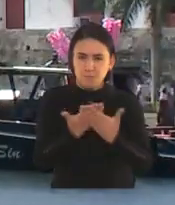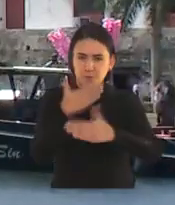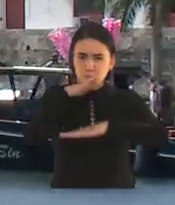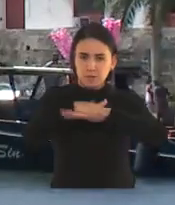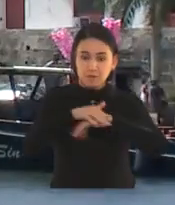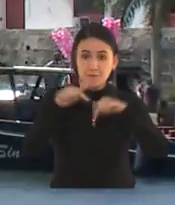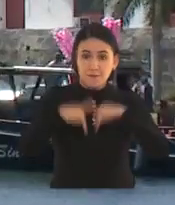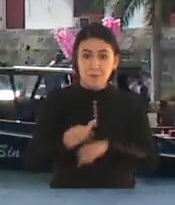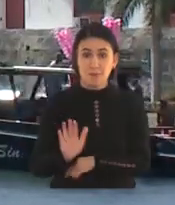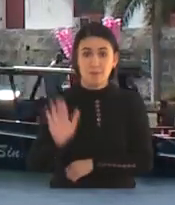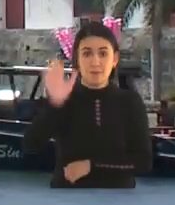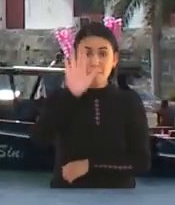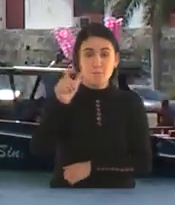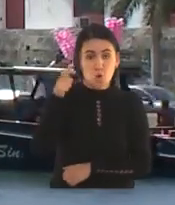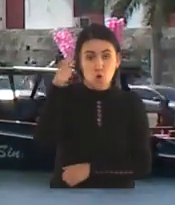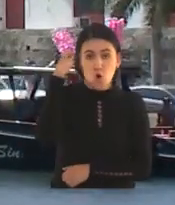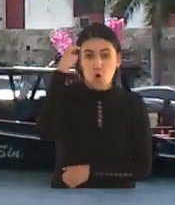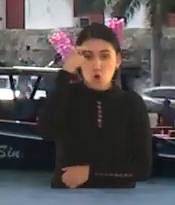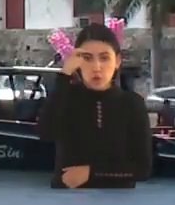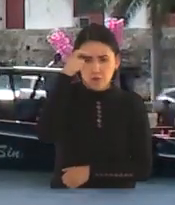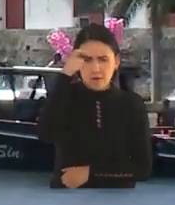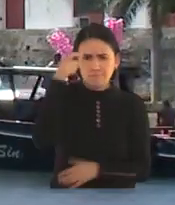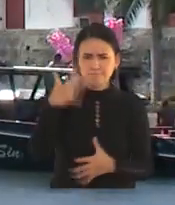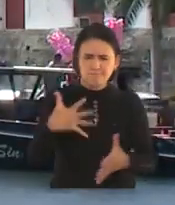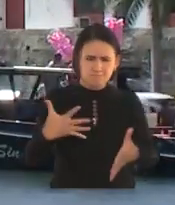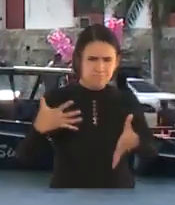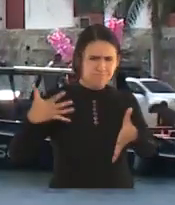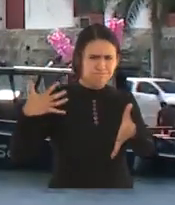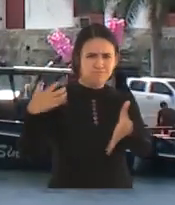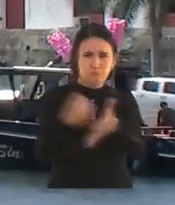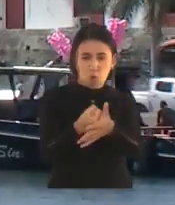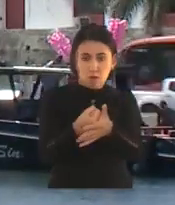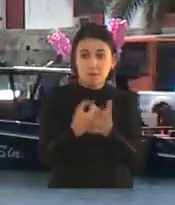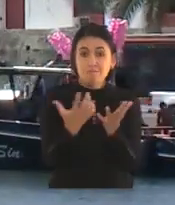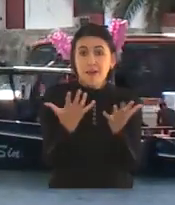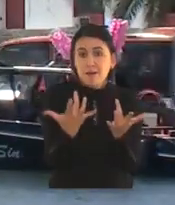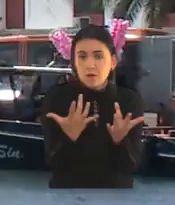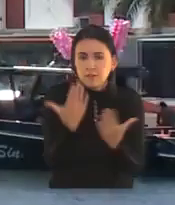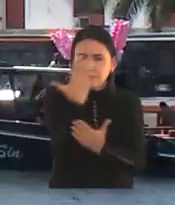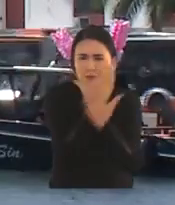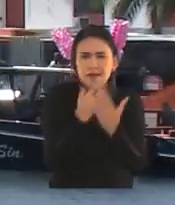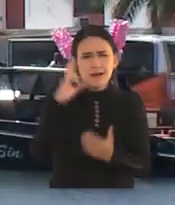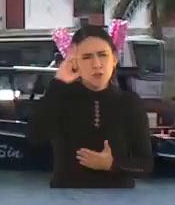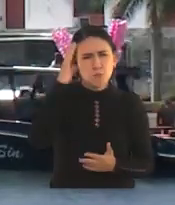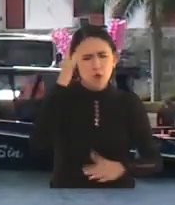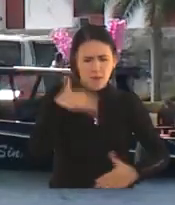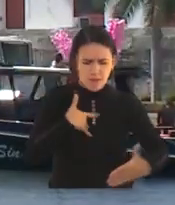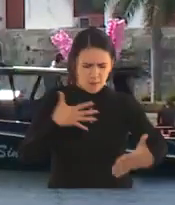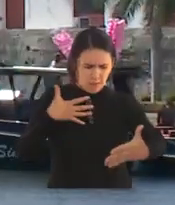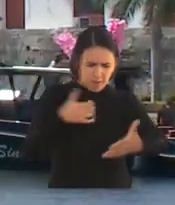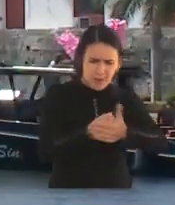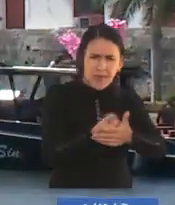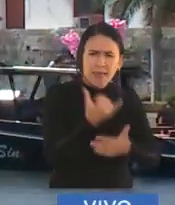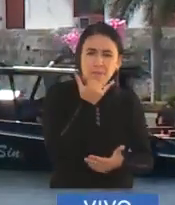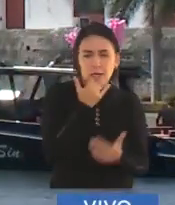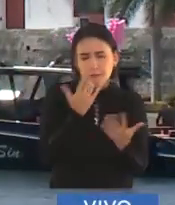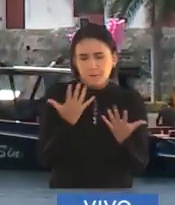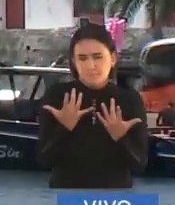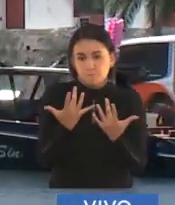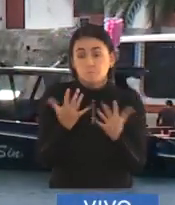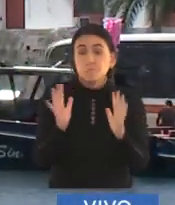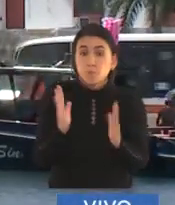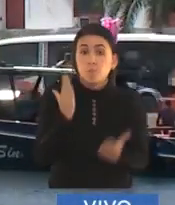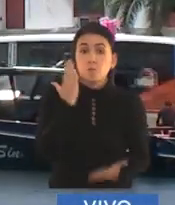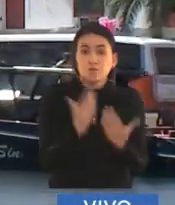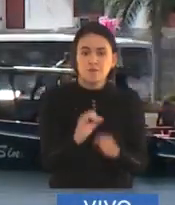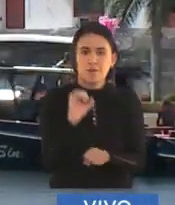En el departamento de Córdoba se registró un accidente, todavía no se han determinado las causas. De acuerdo con la versión de las autoridades, un vehículo